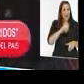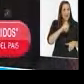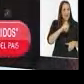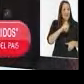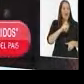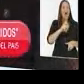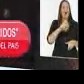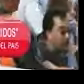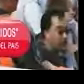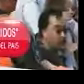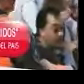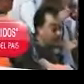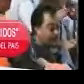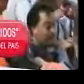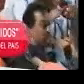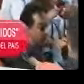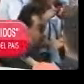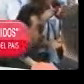Inclusive hasta